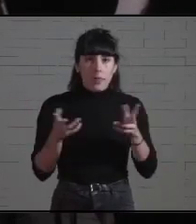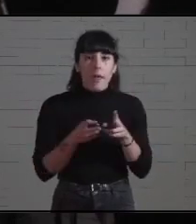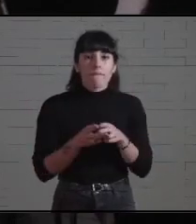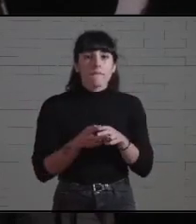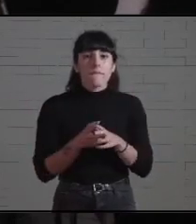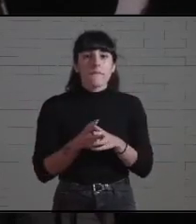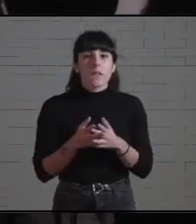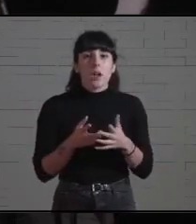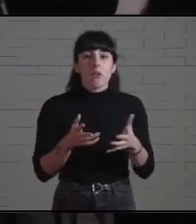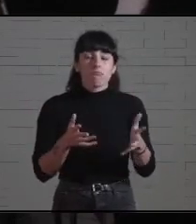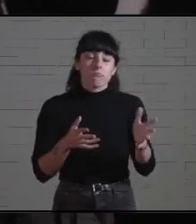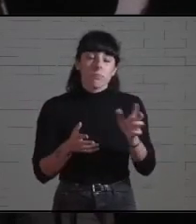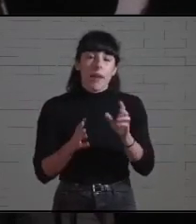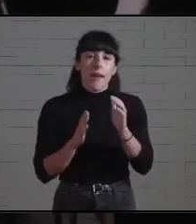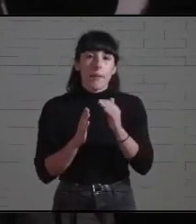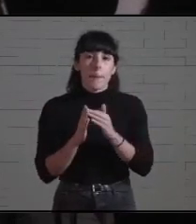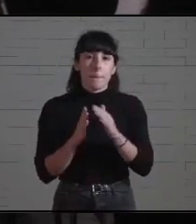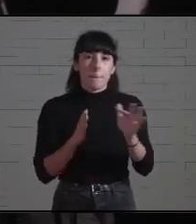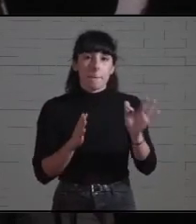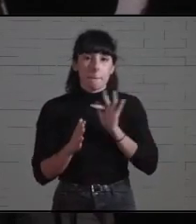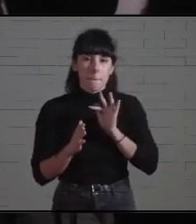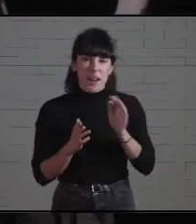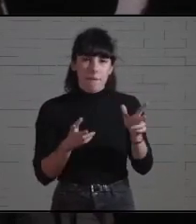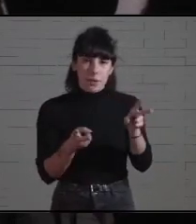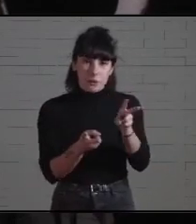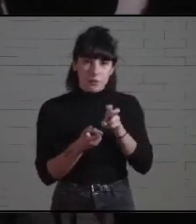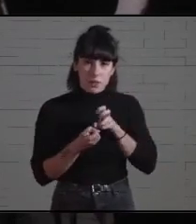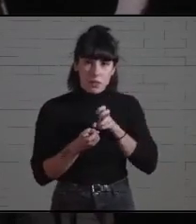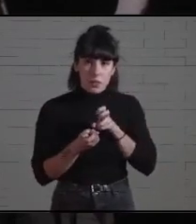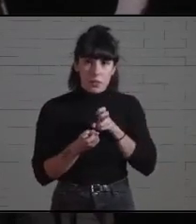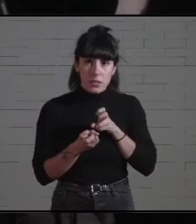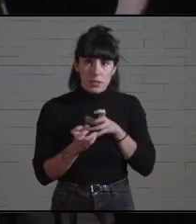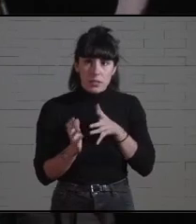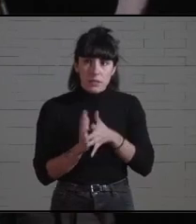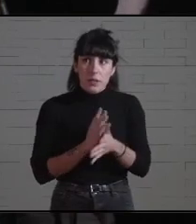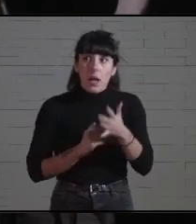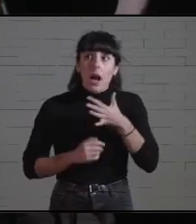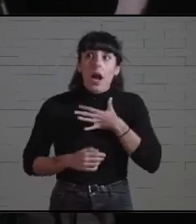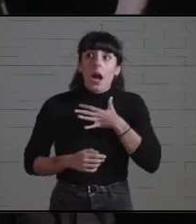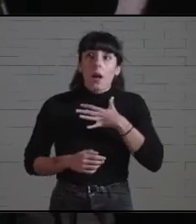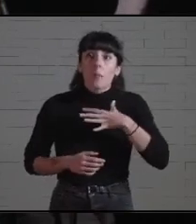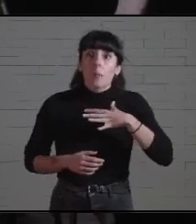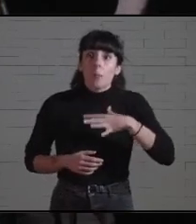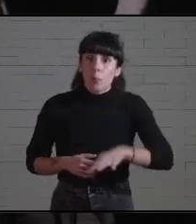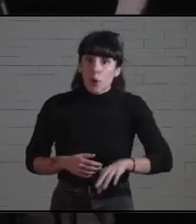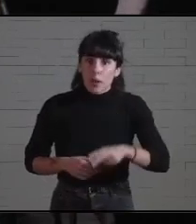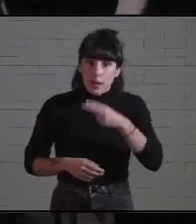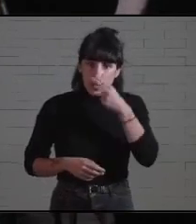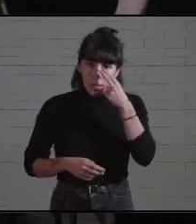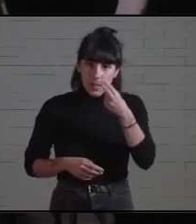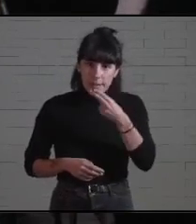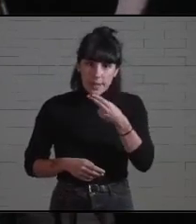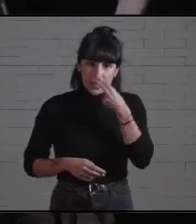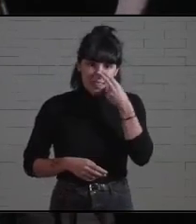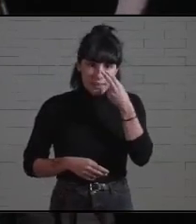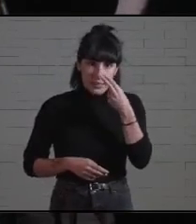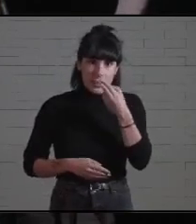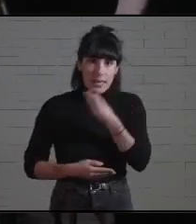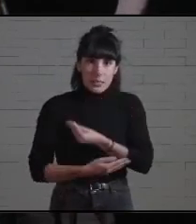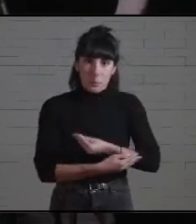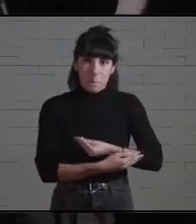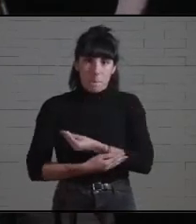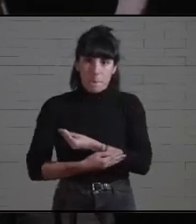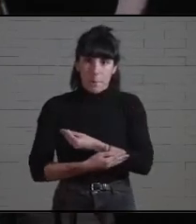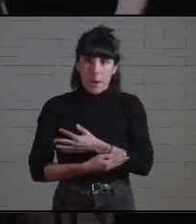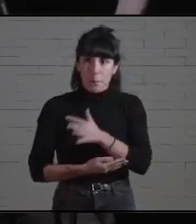con derechos como se está haciendo actualmente, el prima, a mi modo de ver, el interés superior del menor de que estas 6 semanas sean